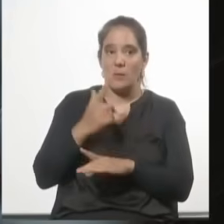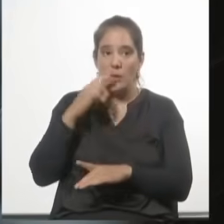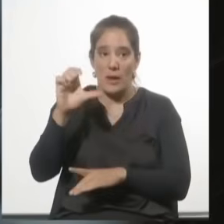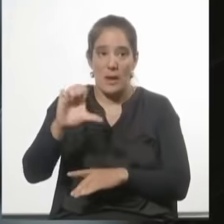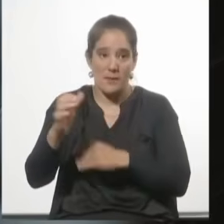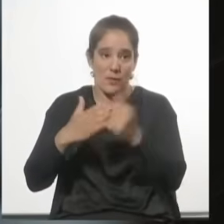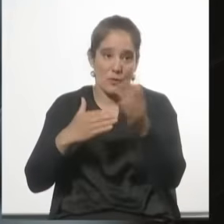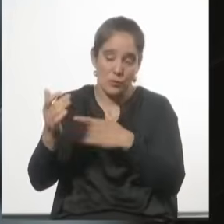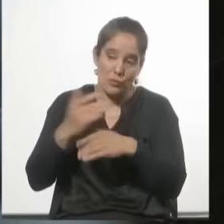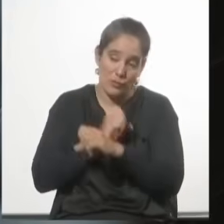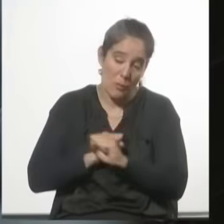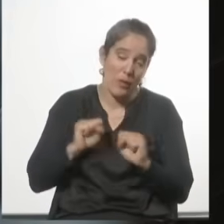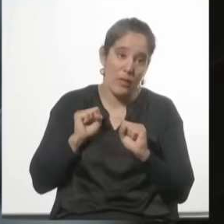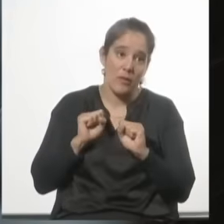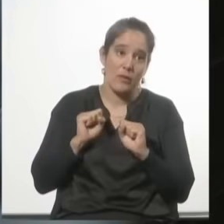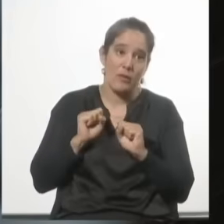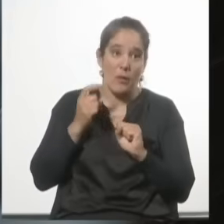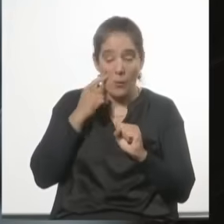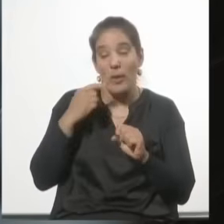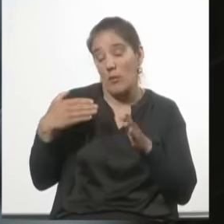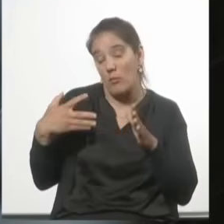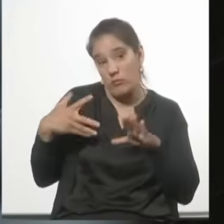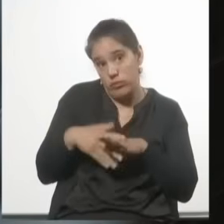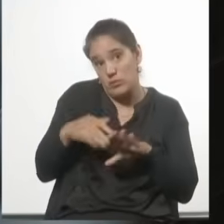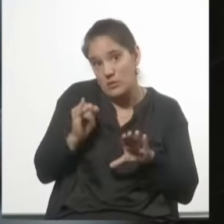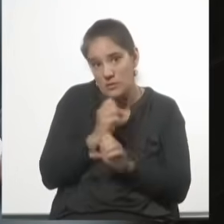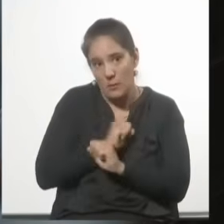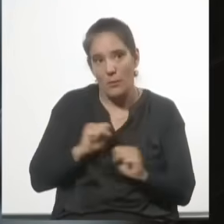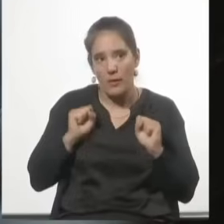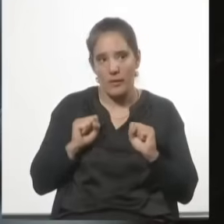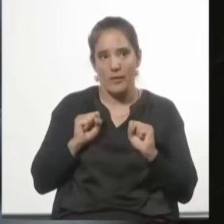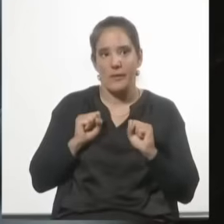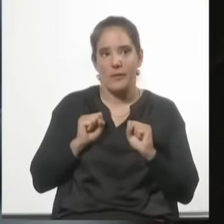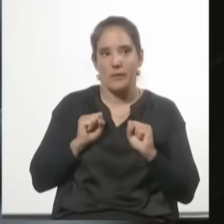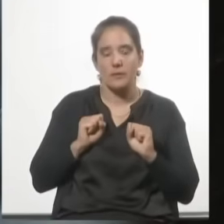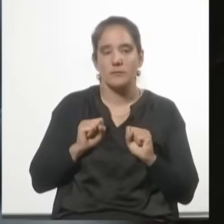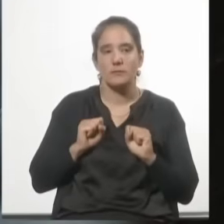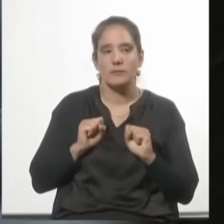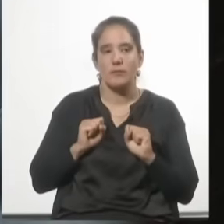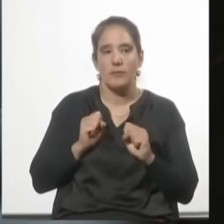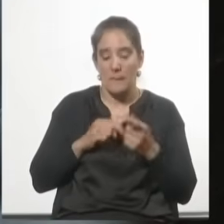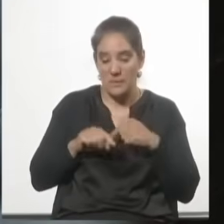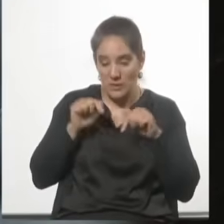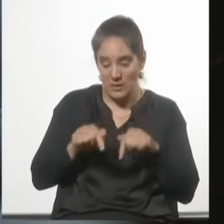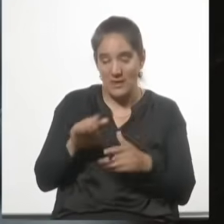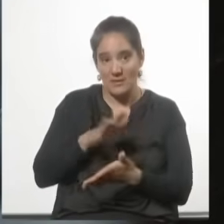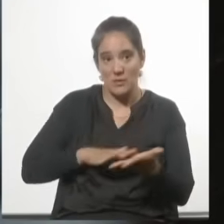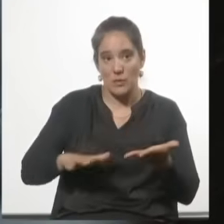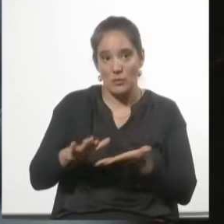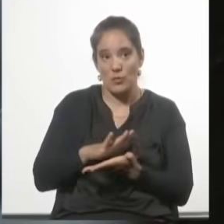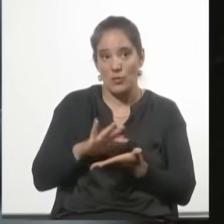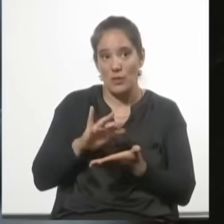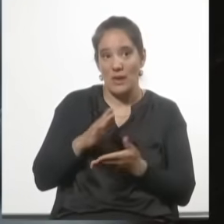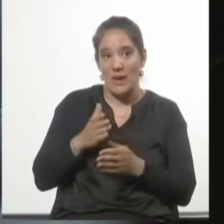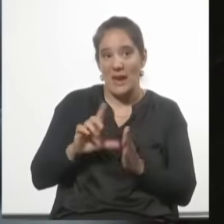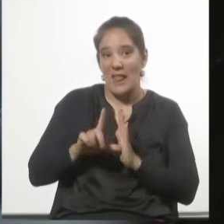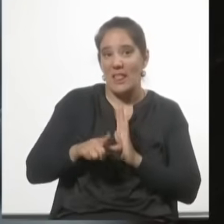constructor se pudo haber visto impedido transitoriamente de constituir las garantías. Pero en este caso el